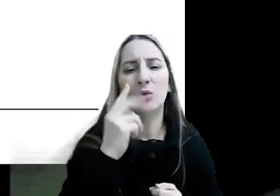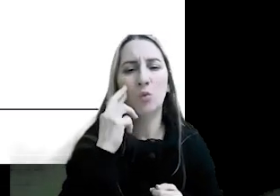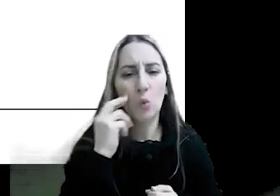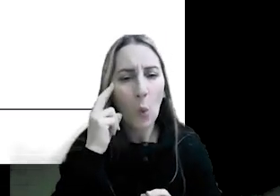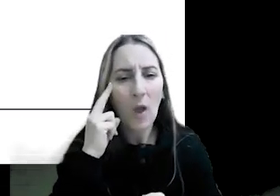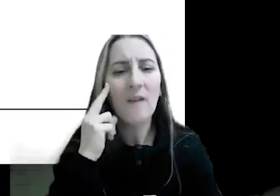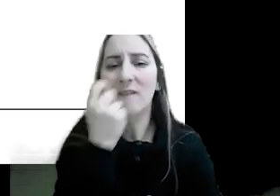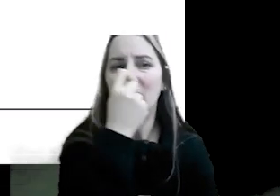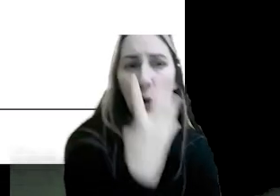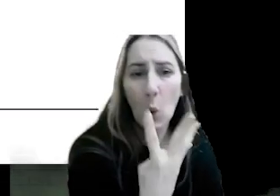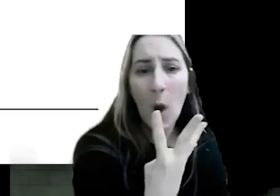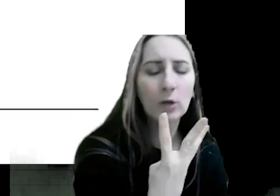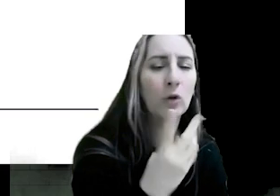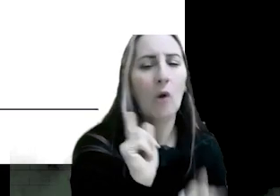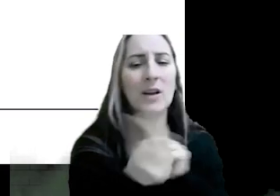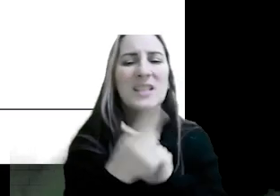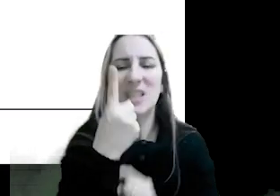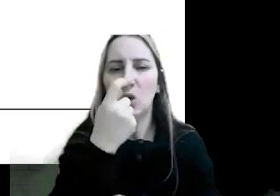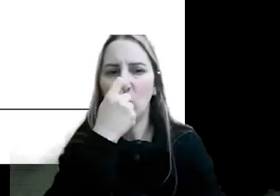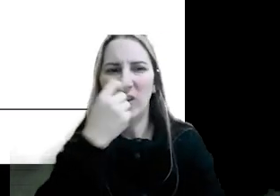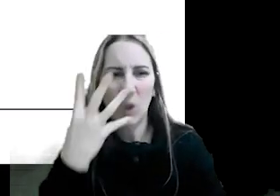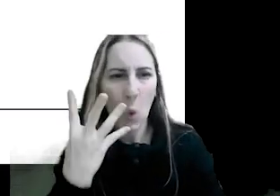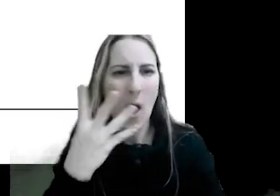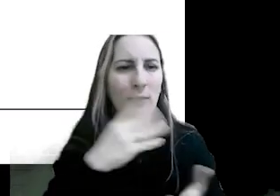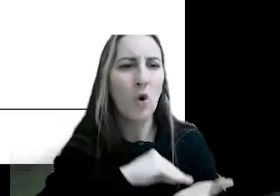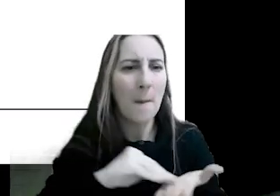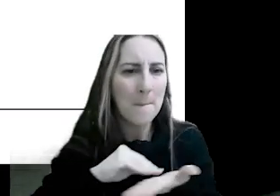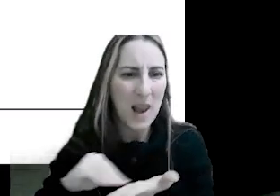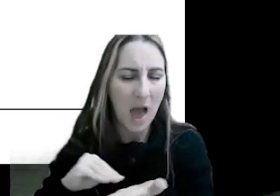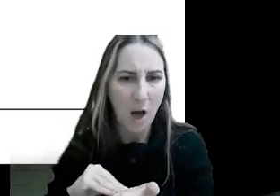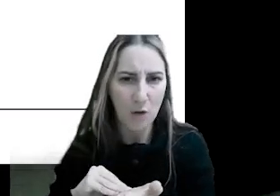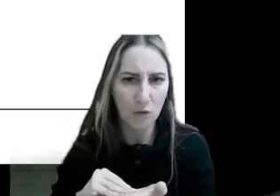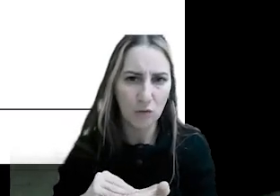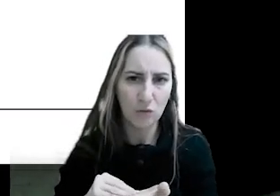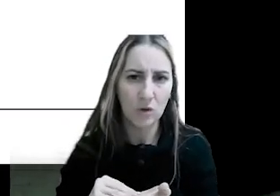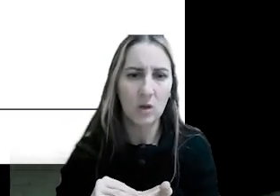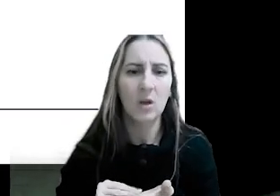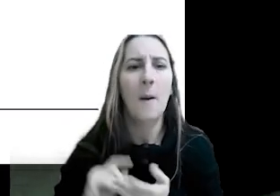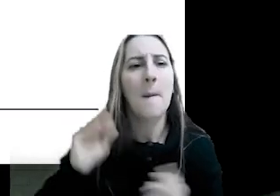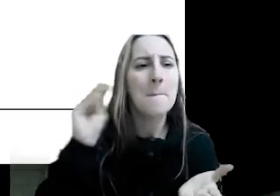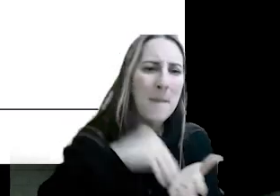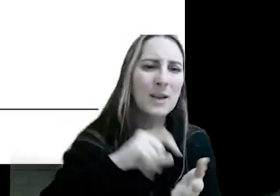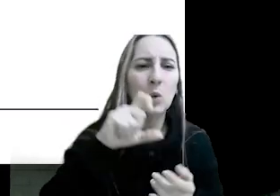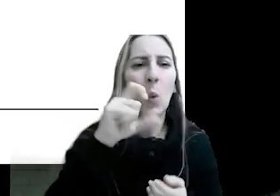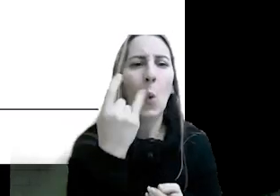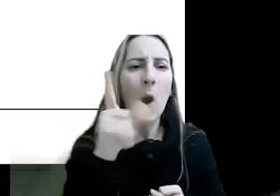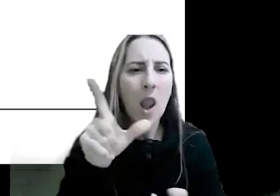en vez de 24, 124 empleados. ¿Cómo hacían esto? Agregando quiles